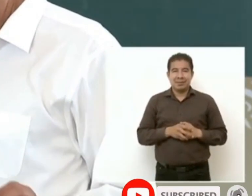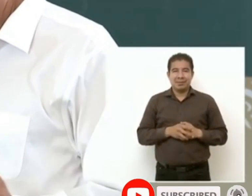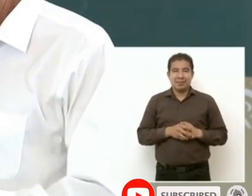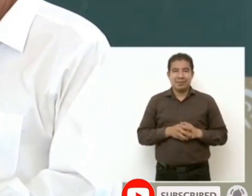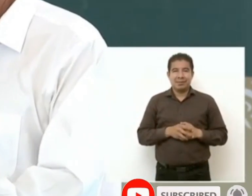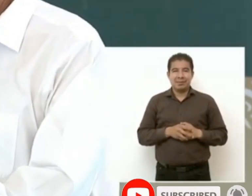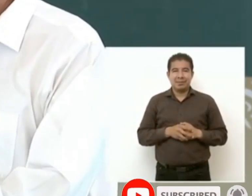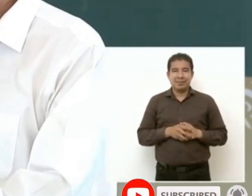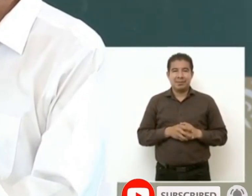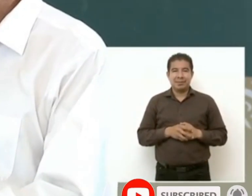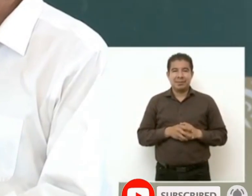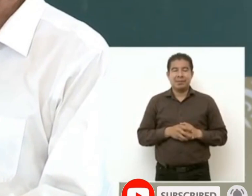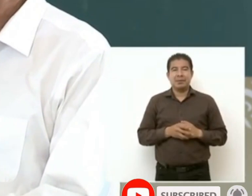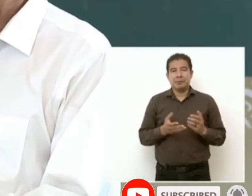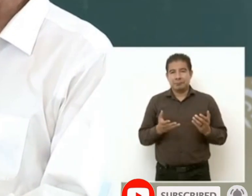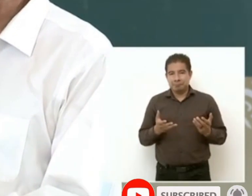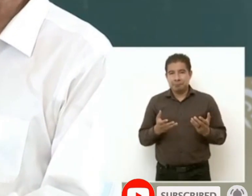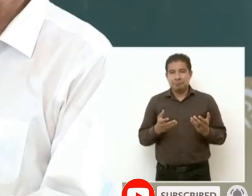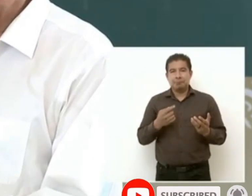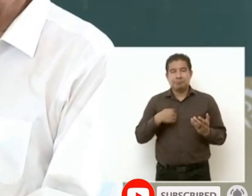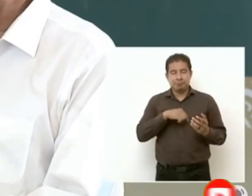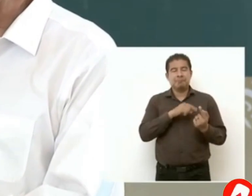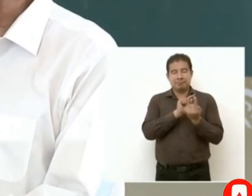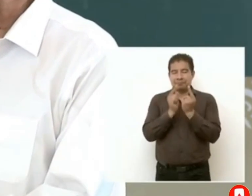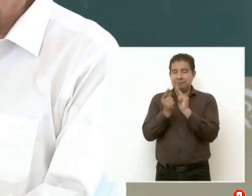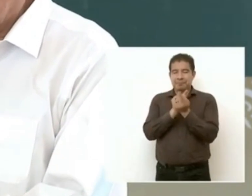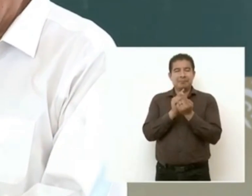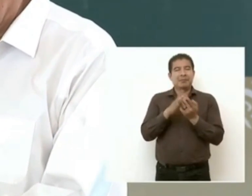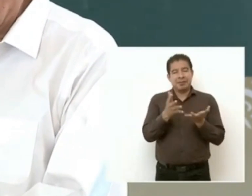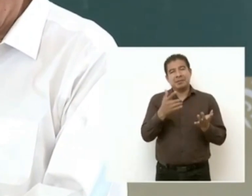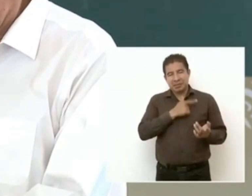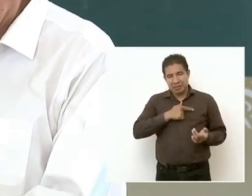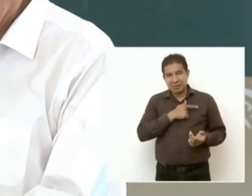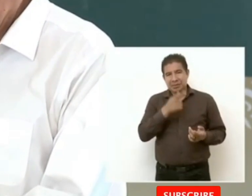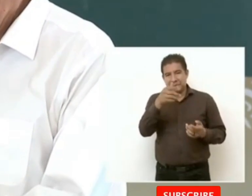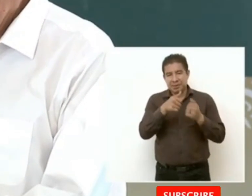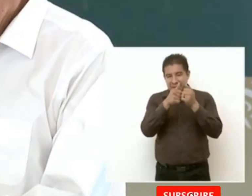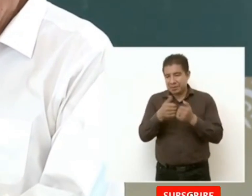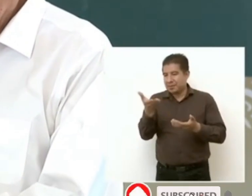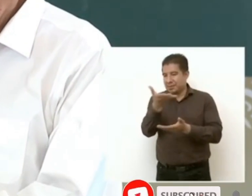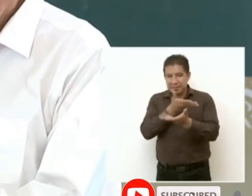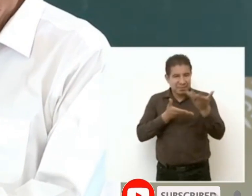Y nos vamos a seguir encontrando. Y me dio mucho gusto estar con ustedes.